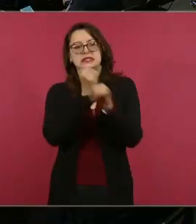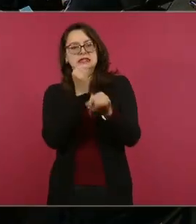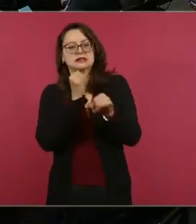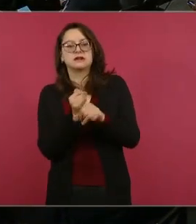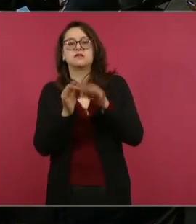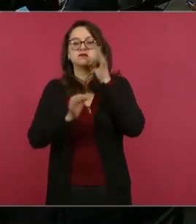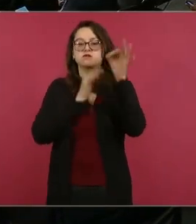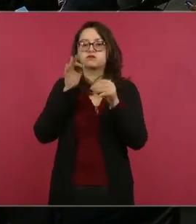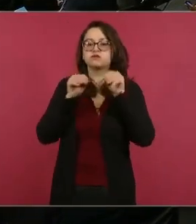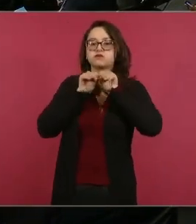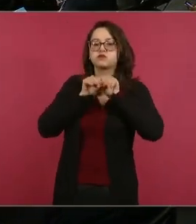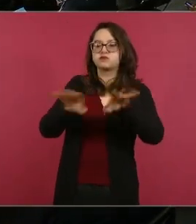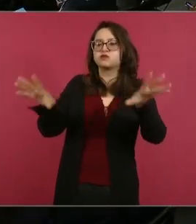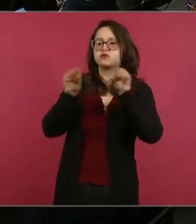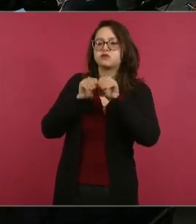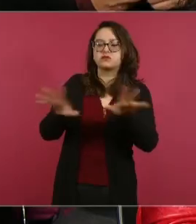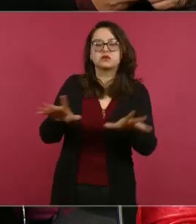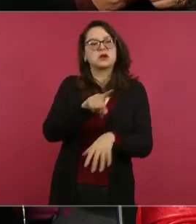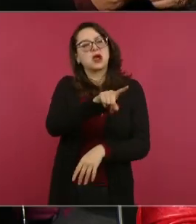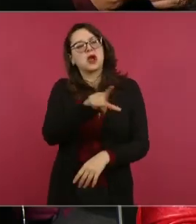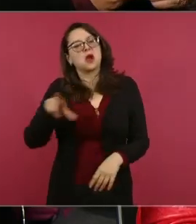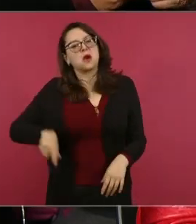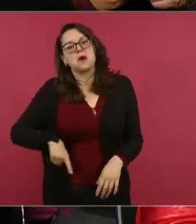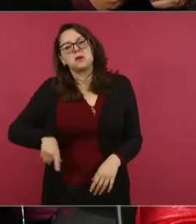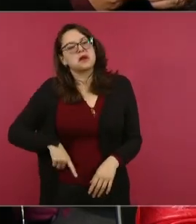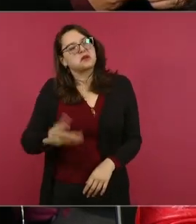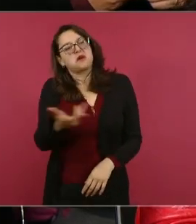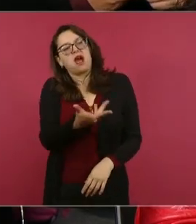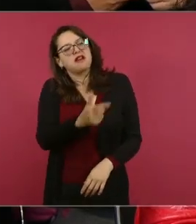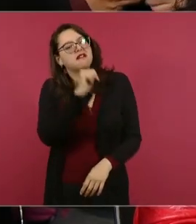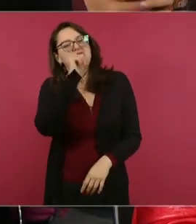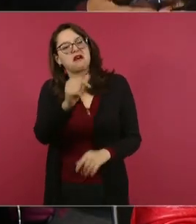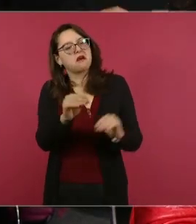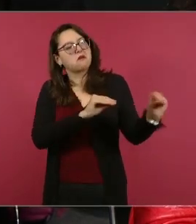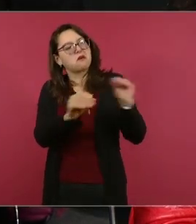para desacreditar la acción del gobierno, que al final de cuentas también se está